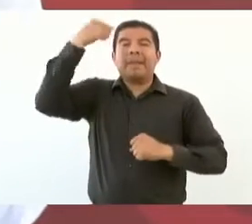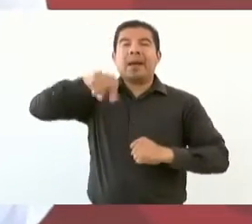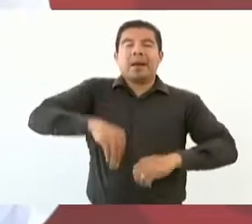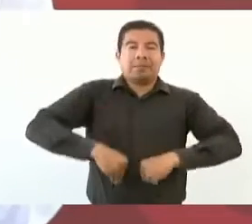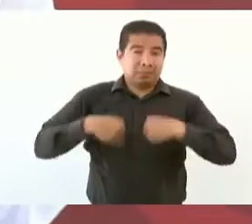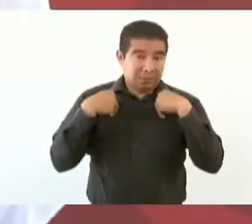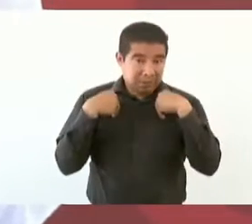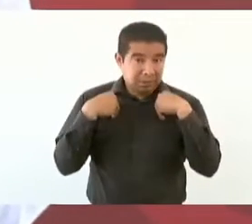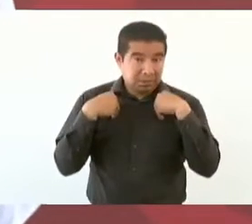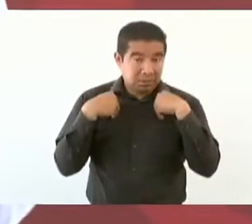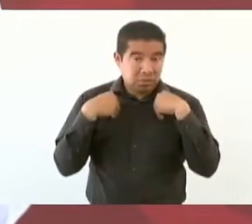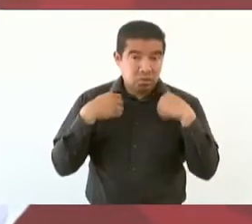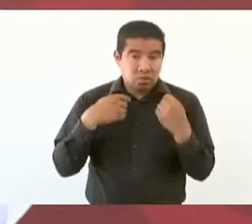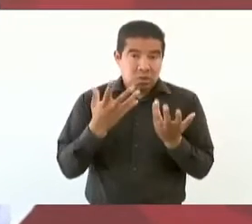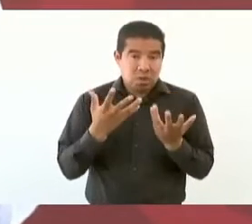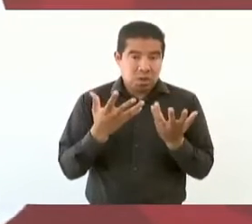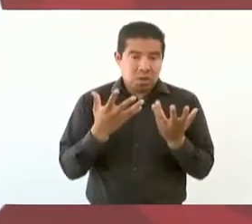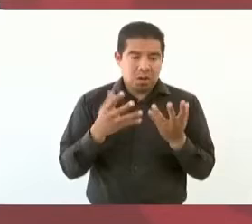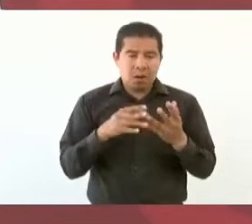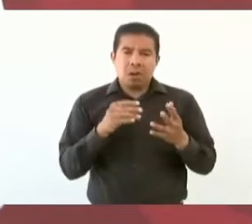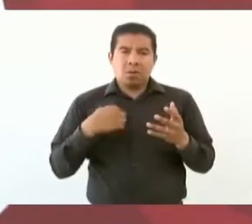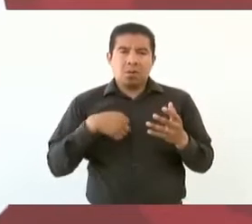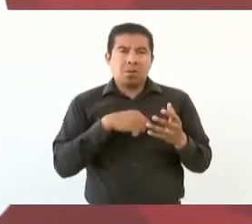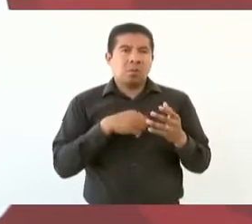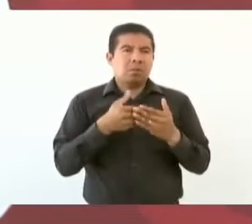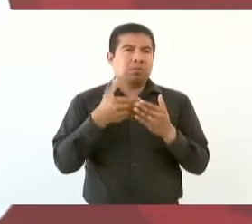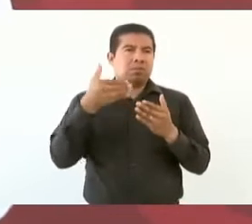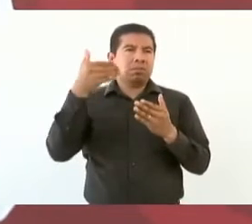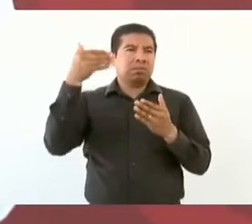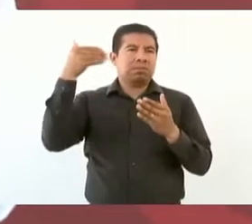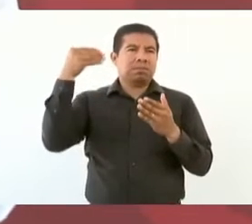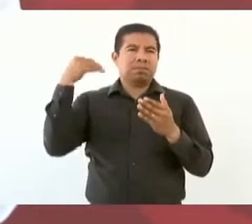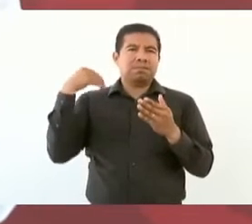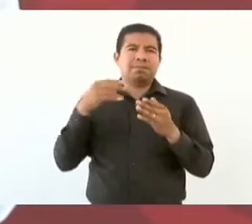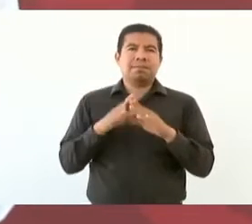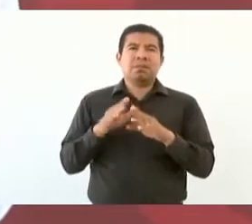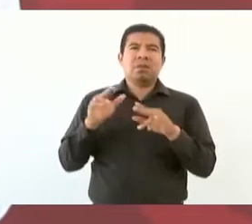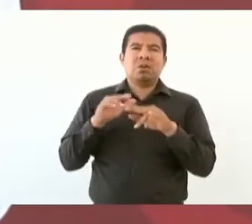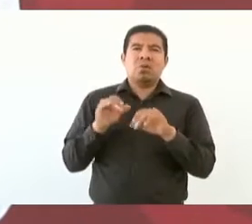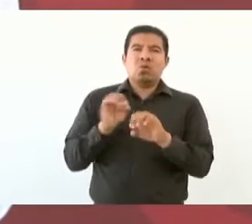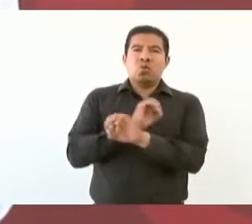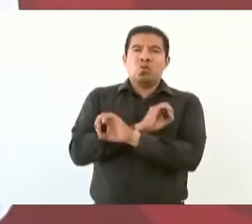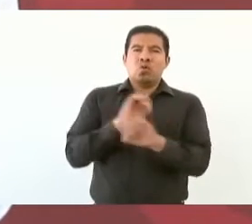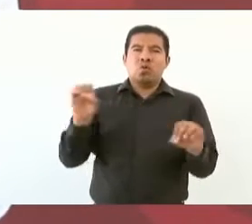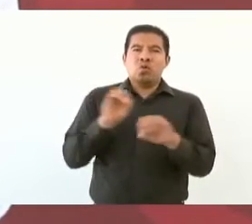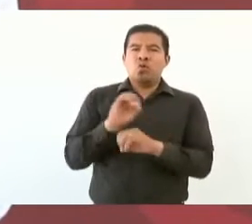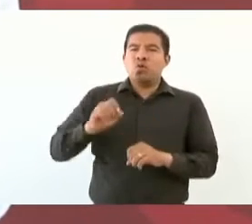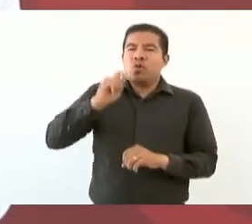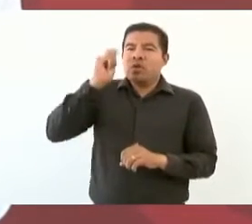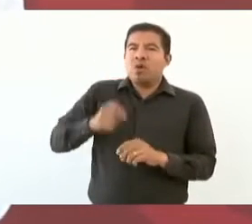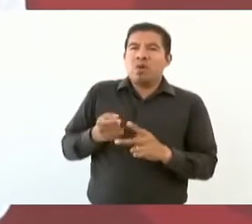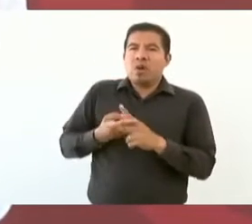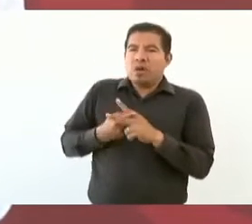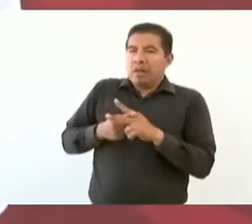El que no sabe de dónde viene, difícilmente va a saber hacia dónde va.